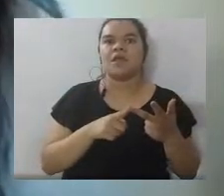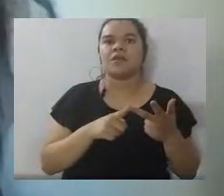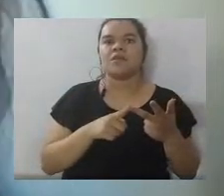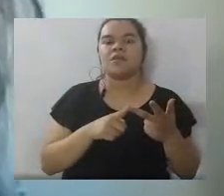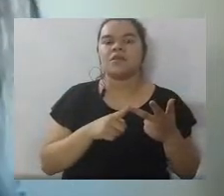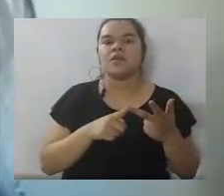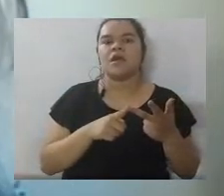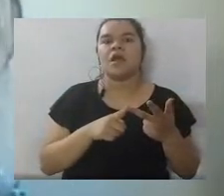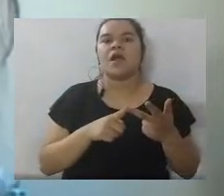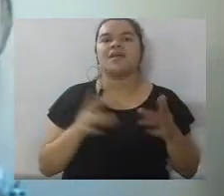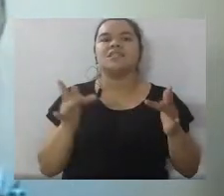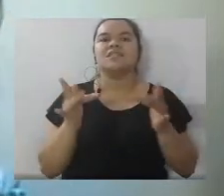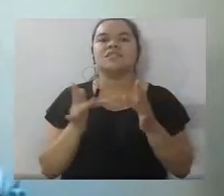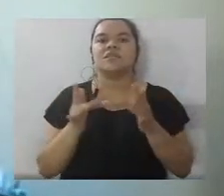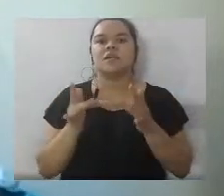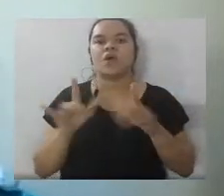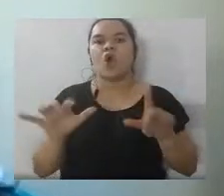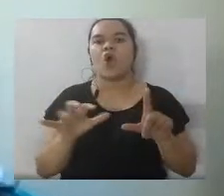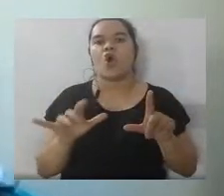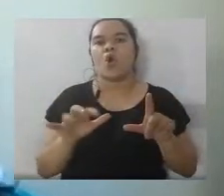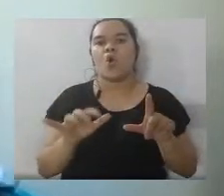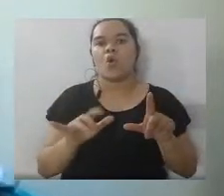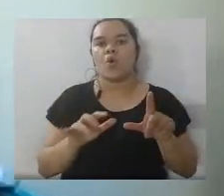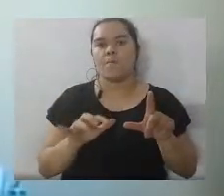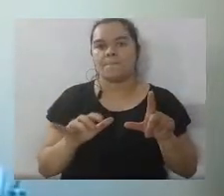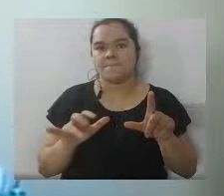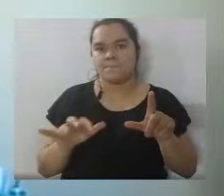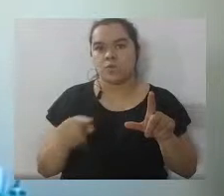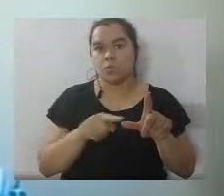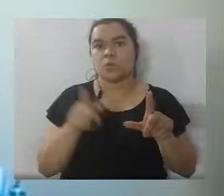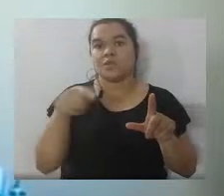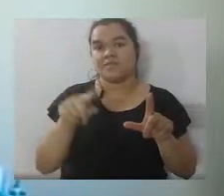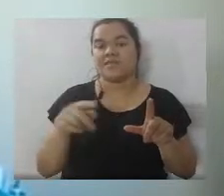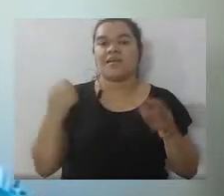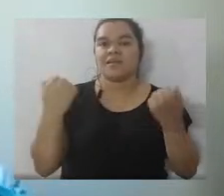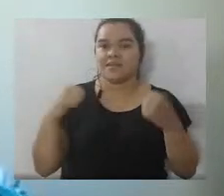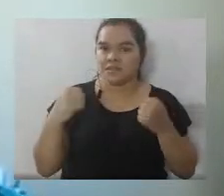competencias digitales, porque tienen que trabajar con distintas